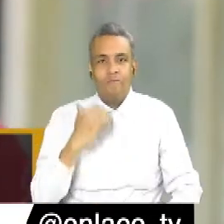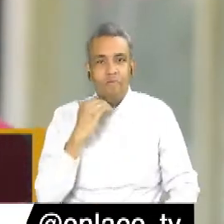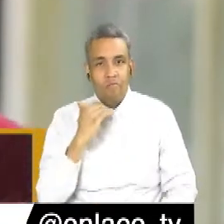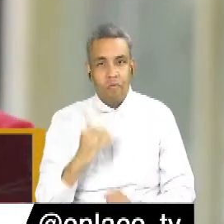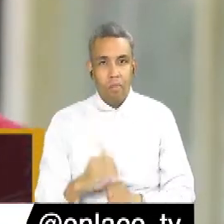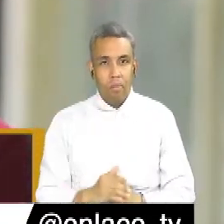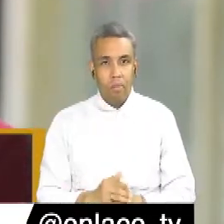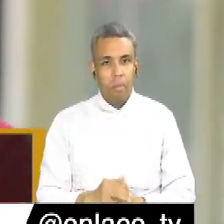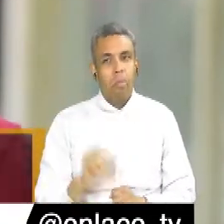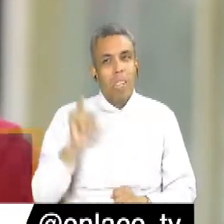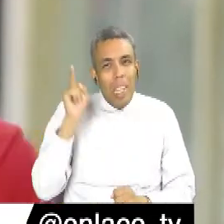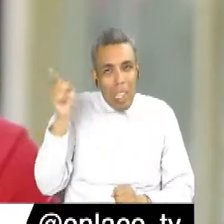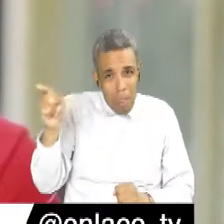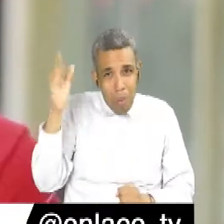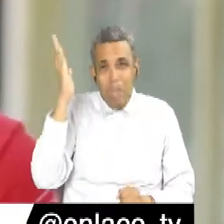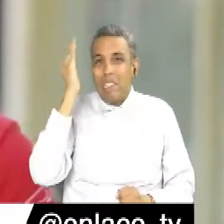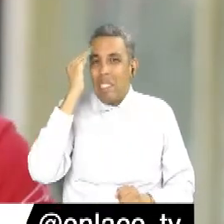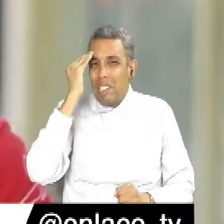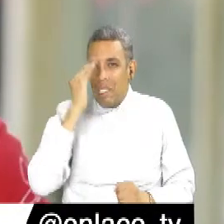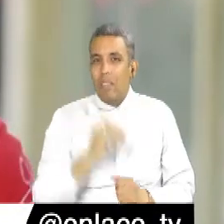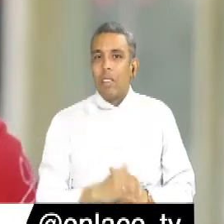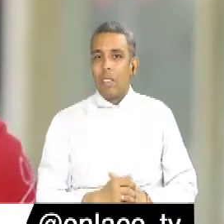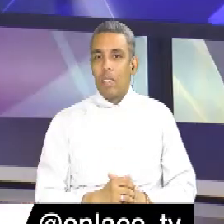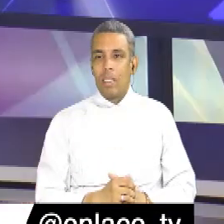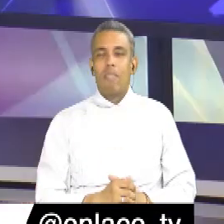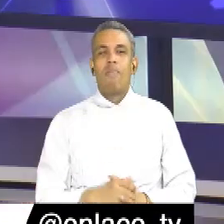está, sigue haciendo lineamientos políticos.